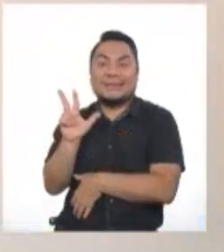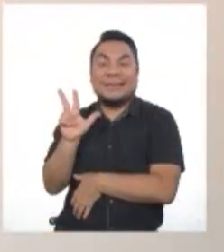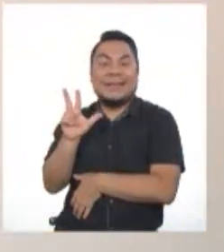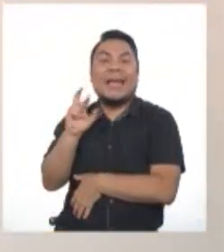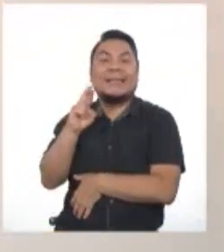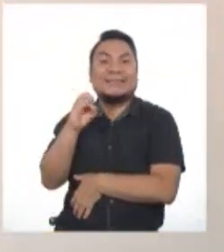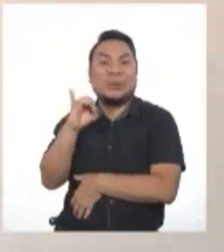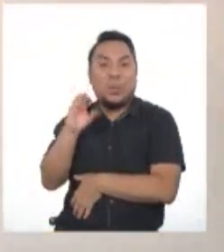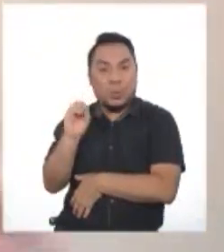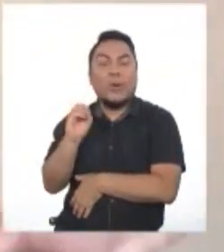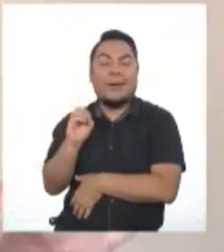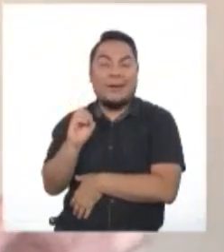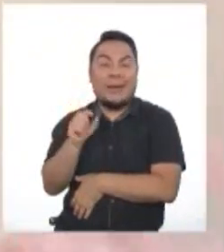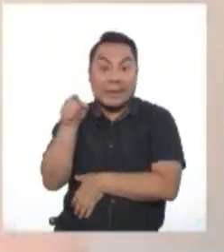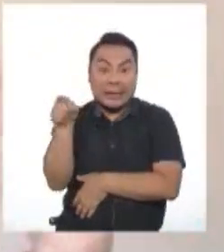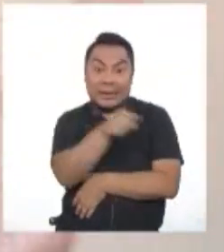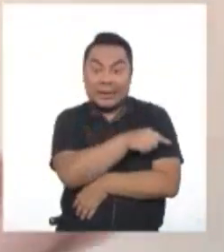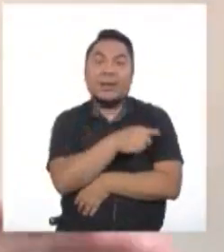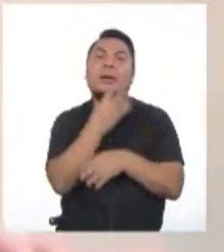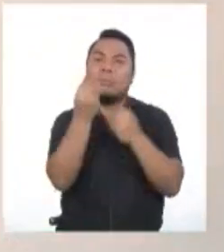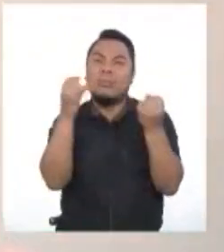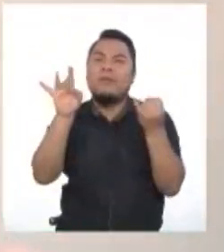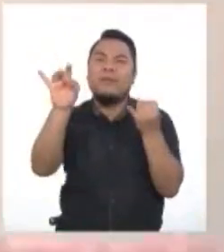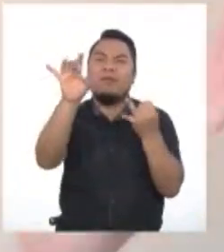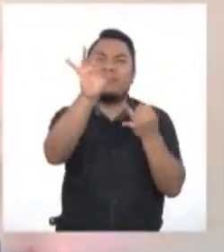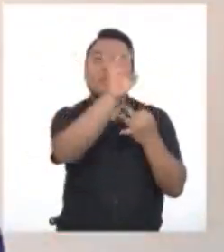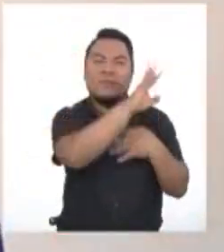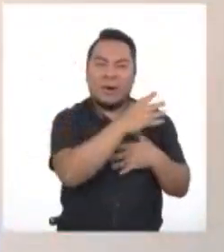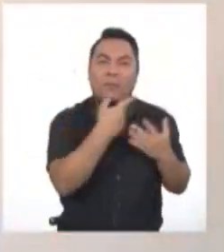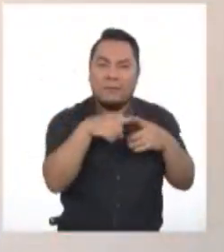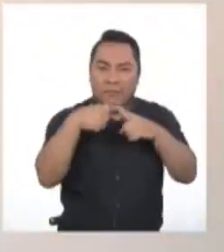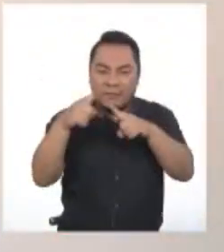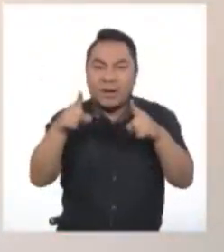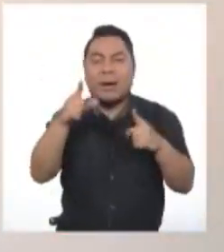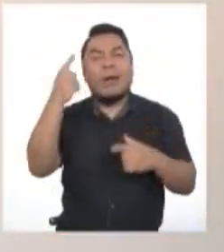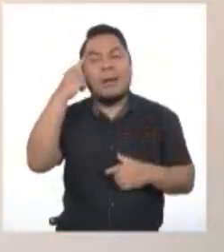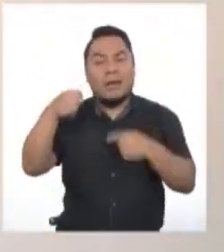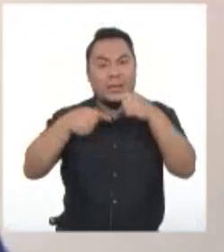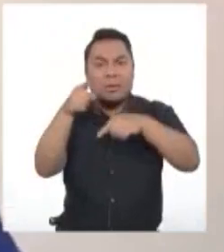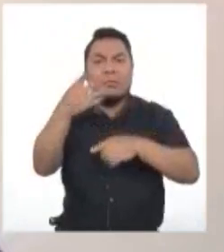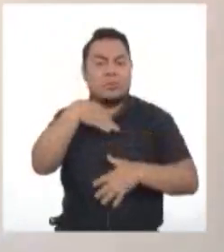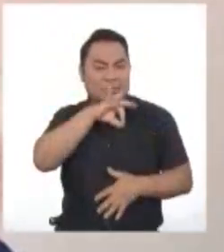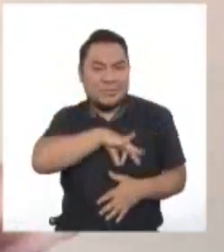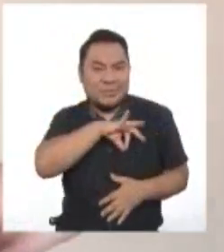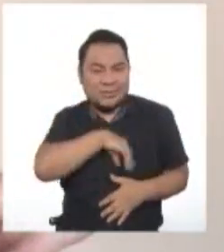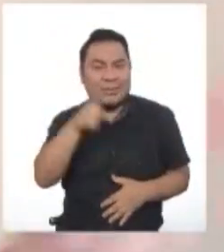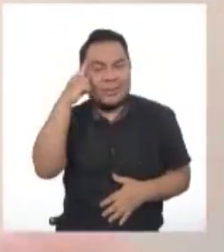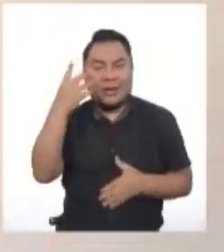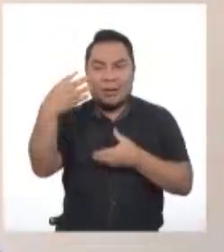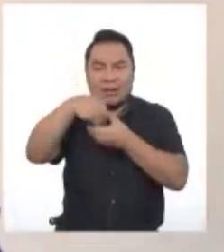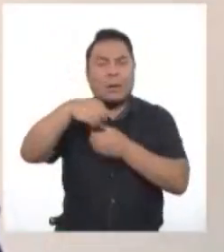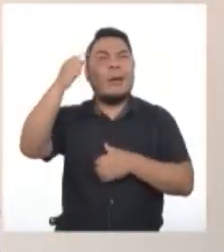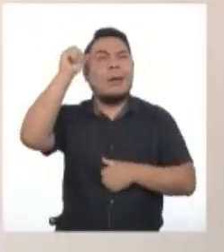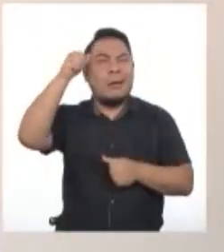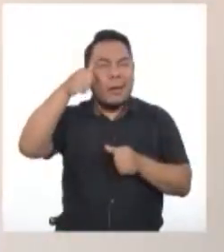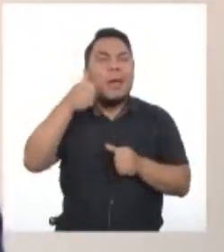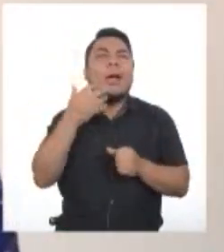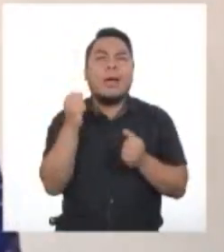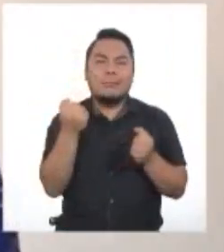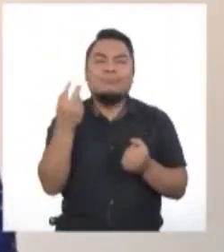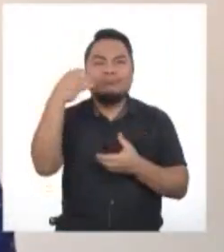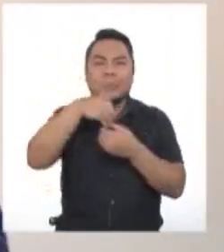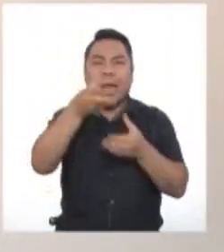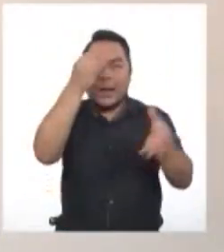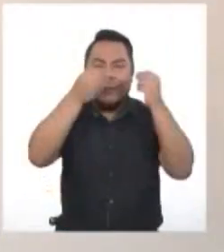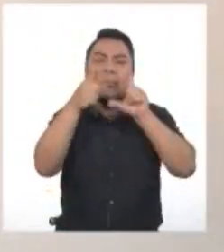Como esta, existen muchas situaciones en nuestro día a día que podemos aprovechar para reforzar la división por agrupamiento